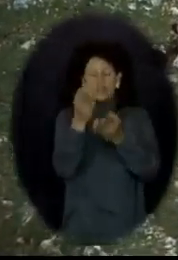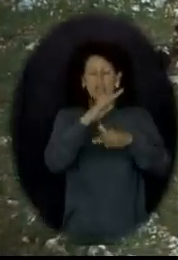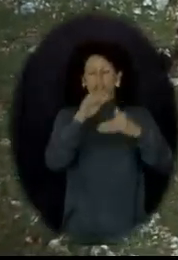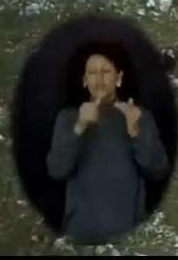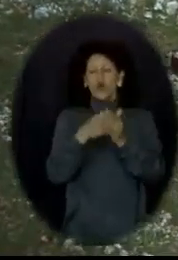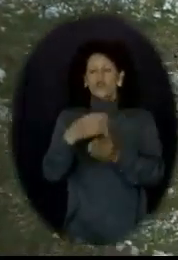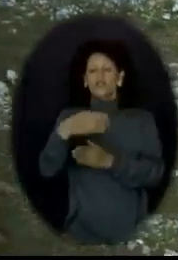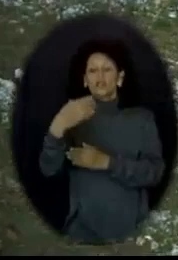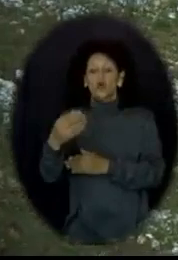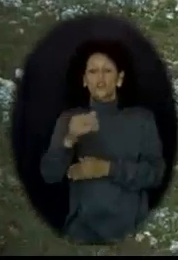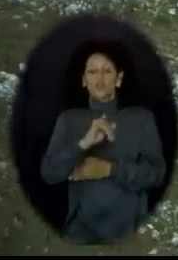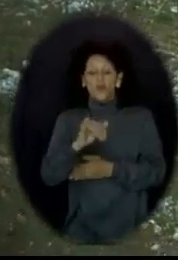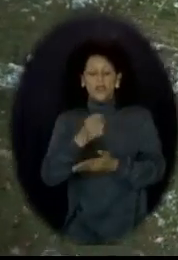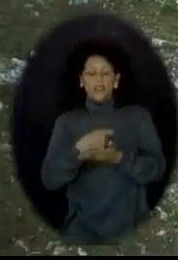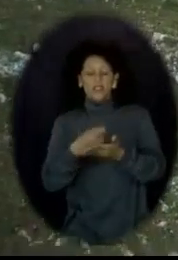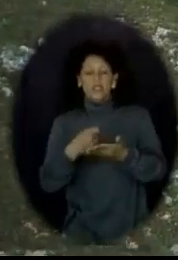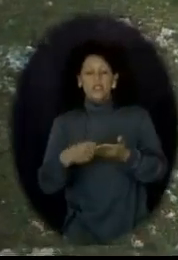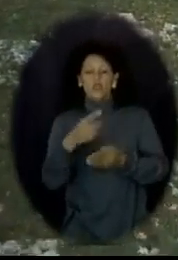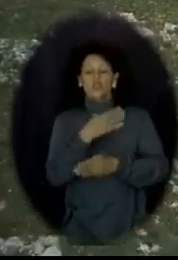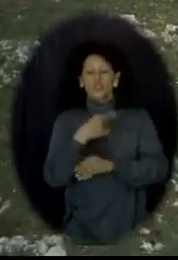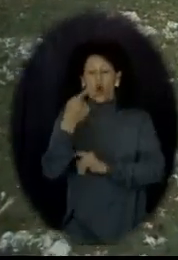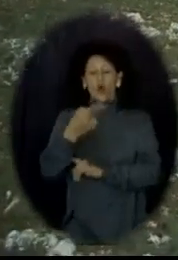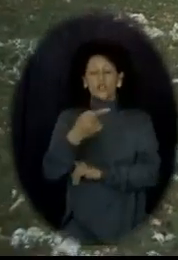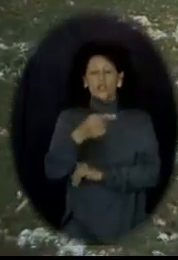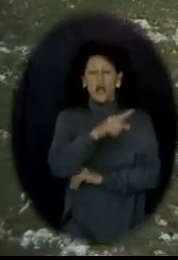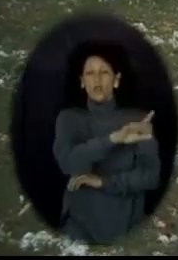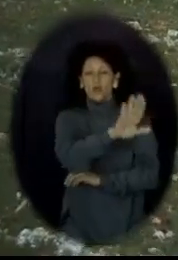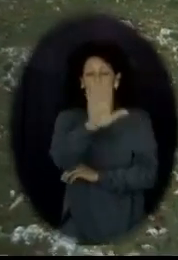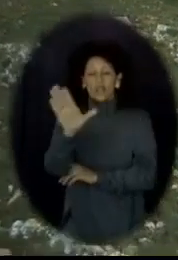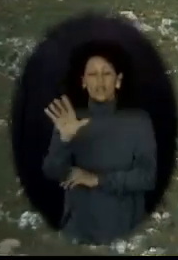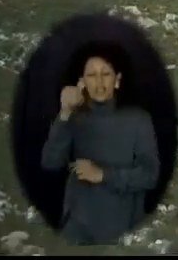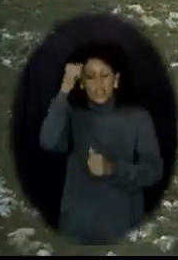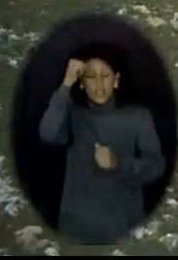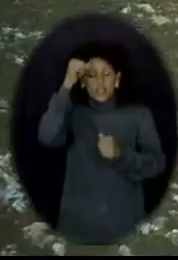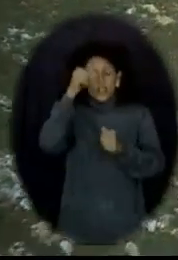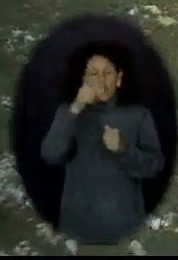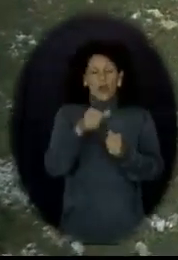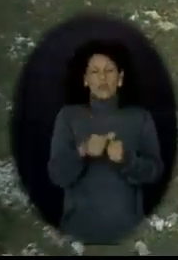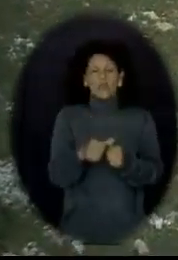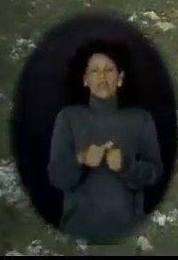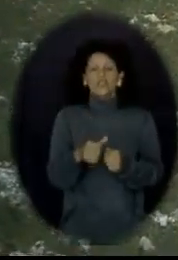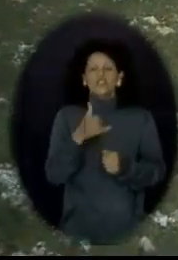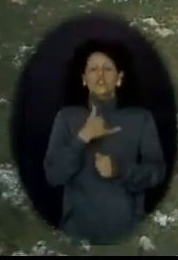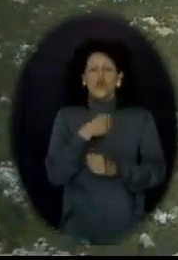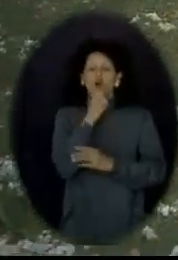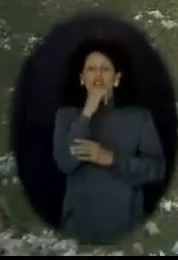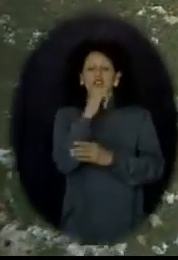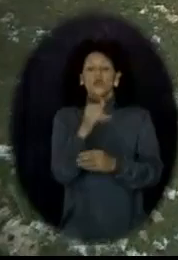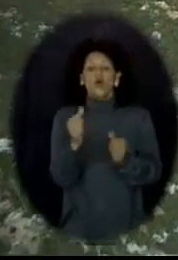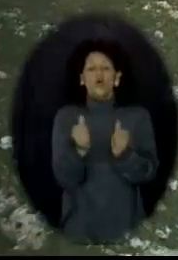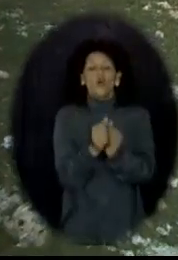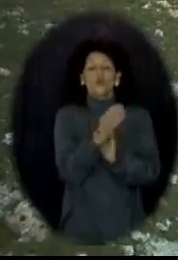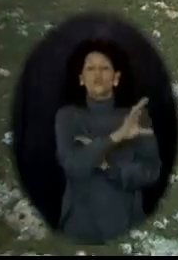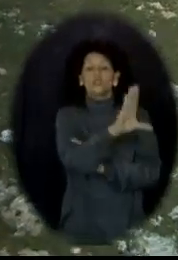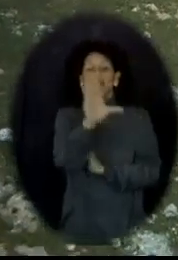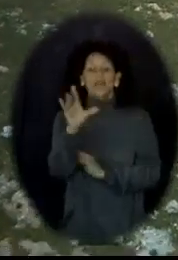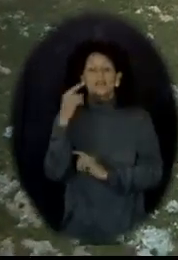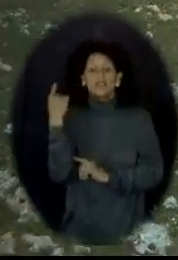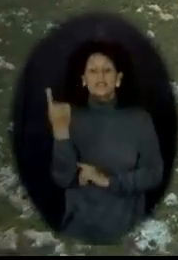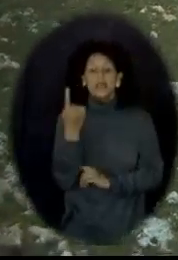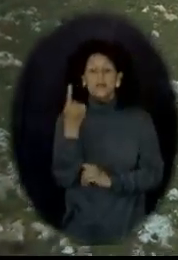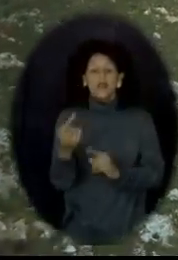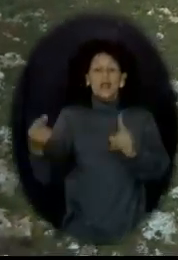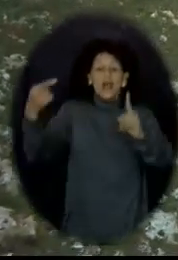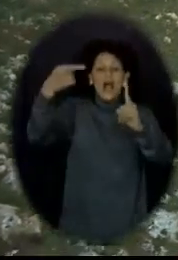Enseñando a obedecer todas las cosas tal como yo lo he ordenado. Y recuerden, estaré con ustedes siempre,